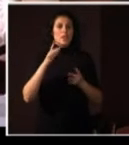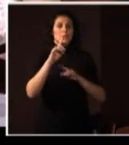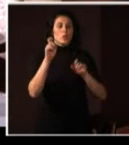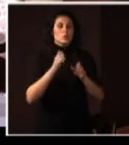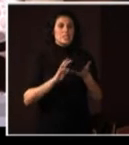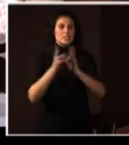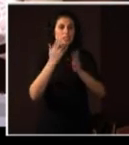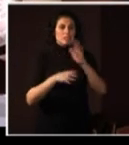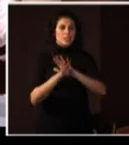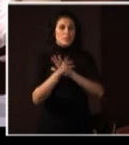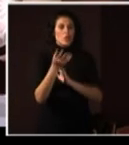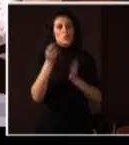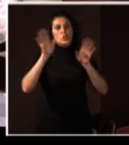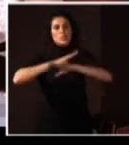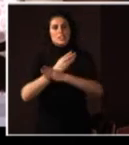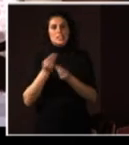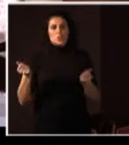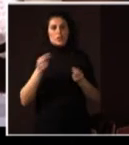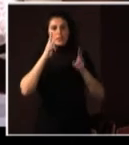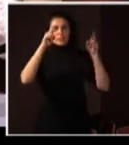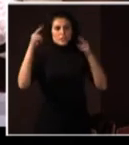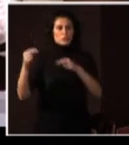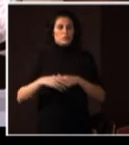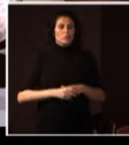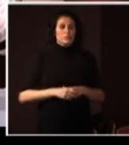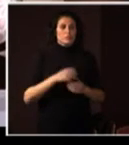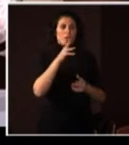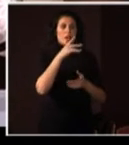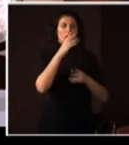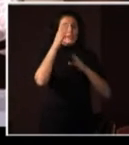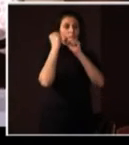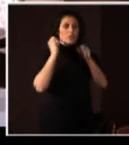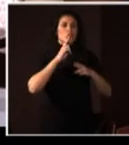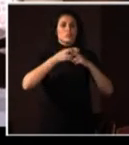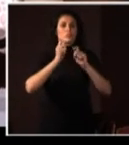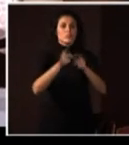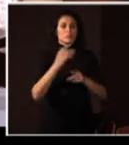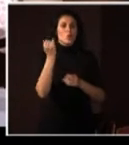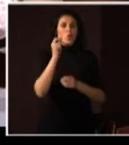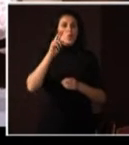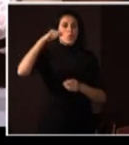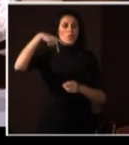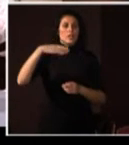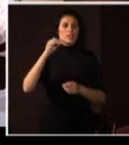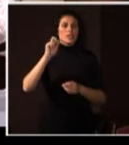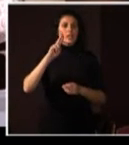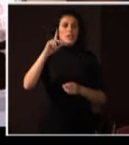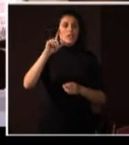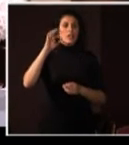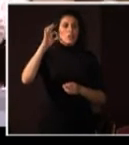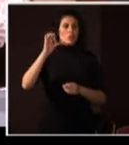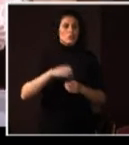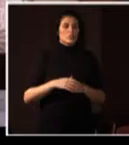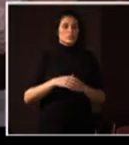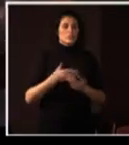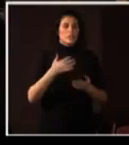preguntas y La noche desnuda. Recibe ahora el nombramiento de embajador Juan Carlos Arce y se hace entrega de la mano